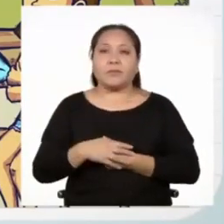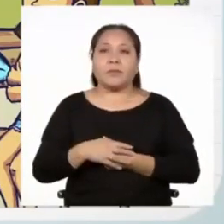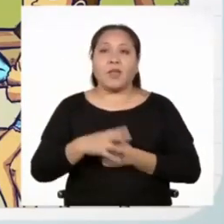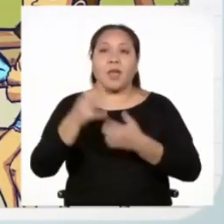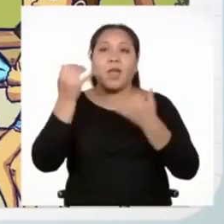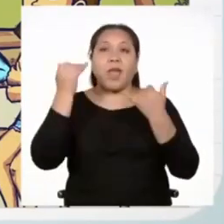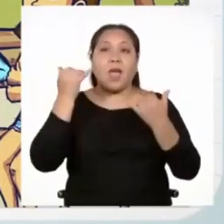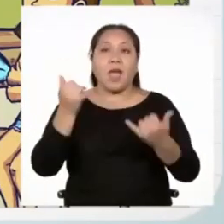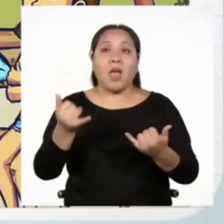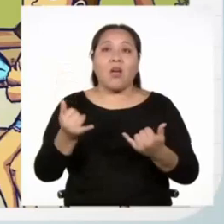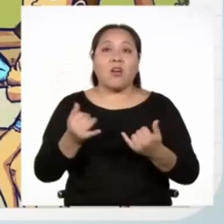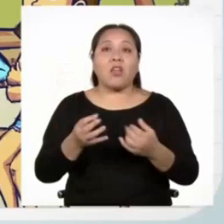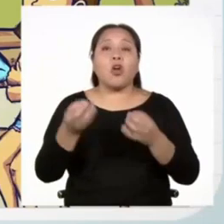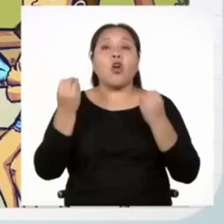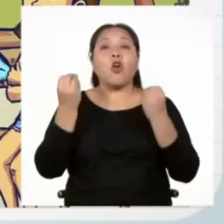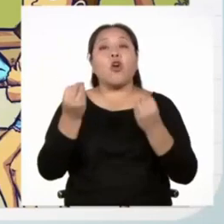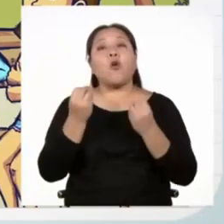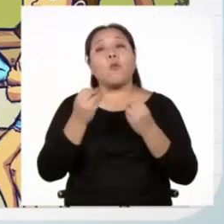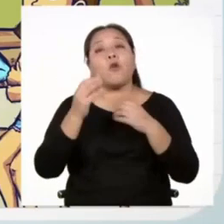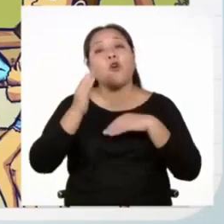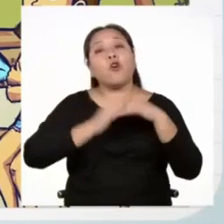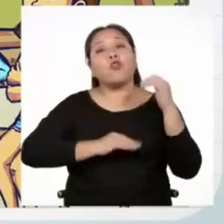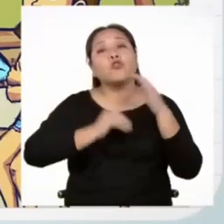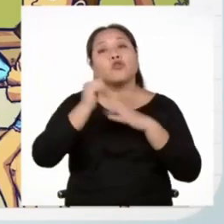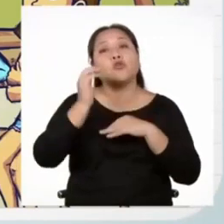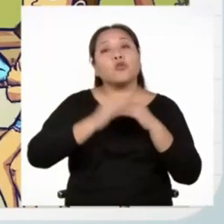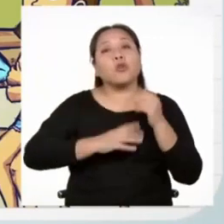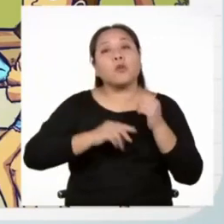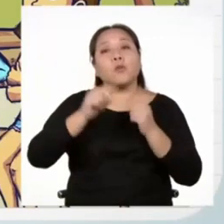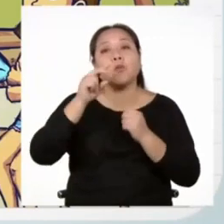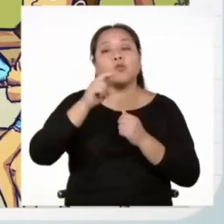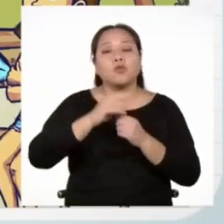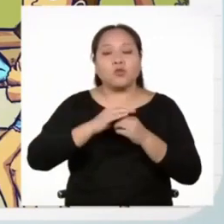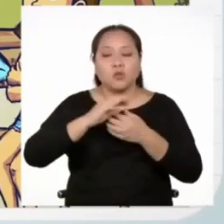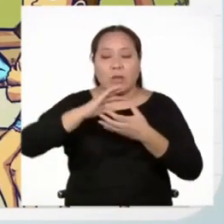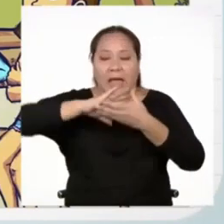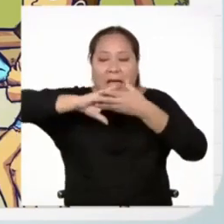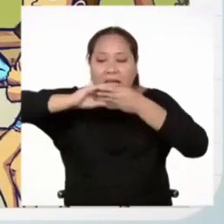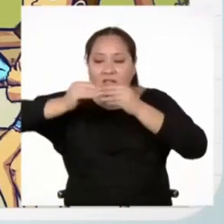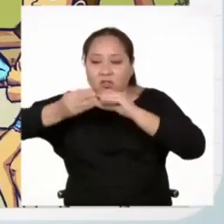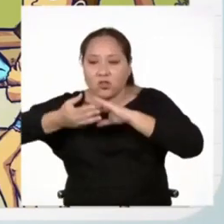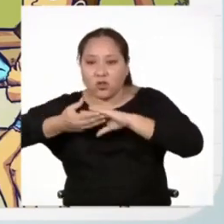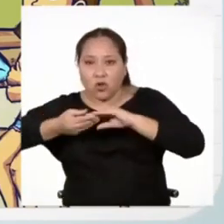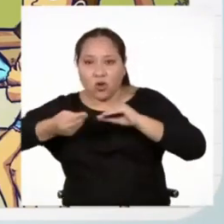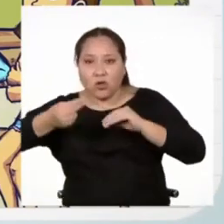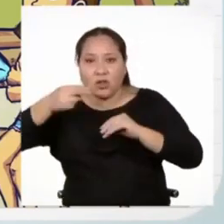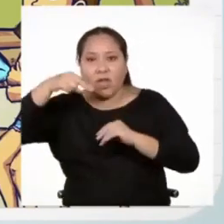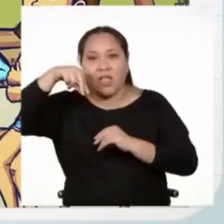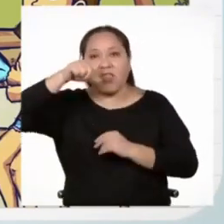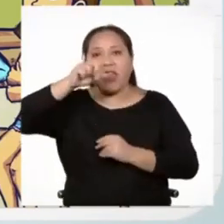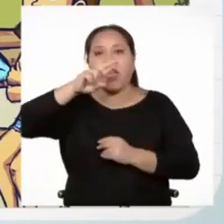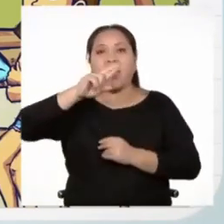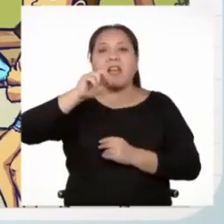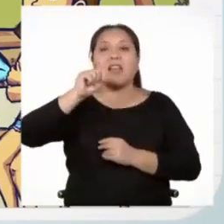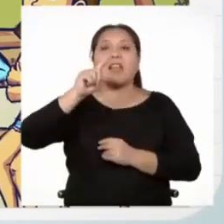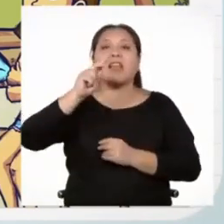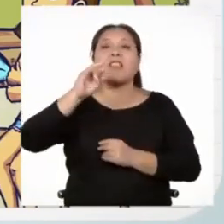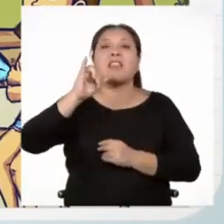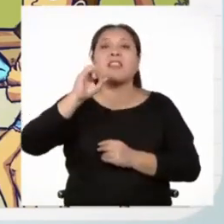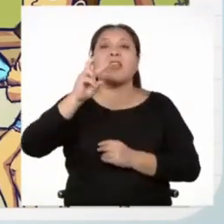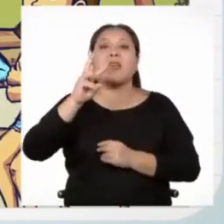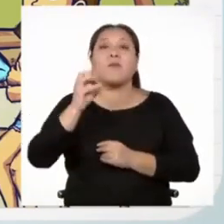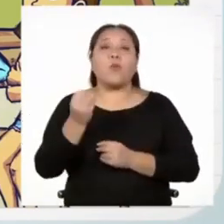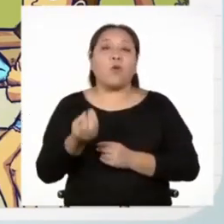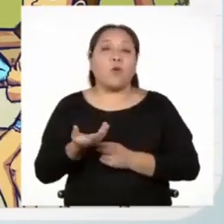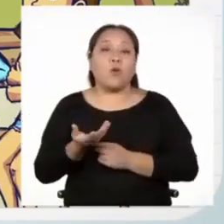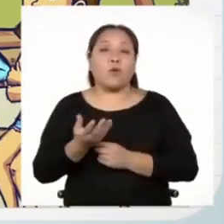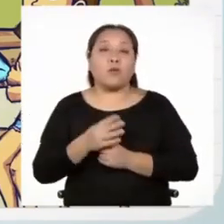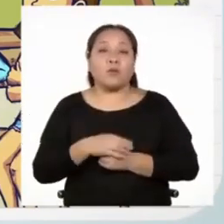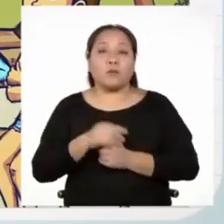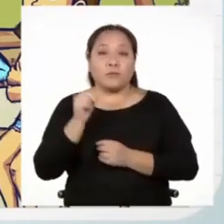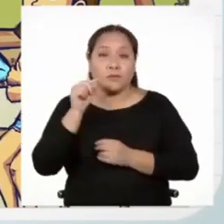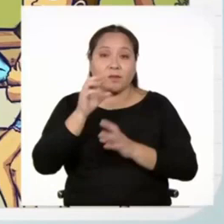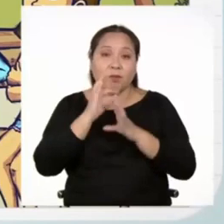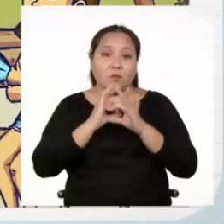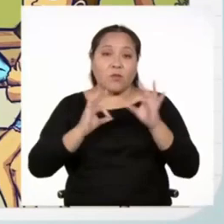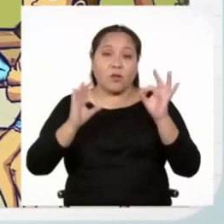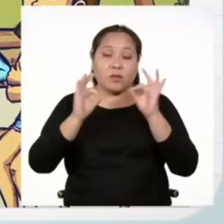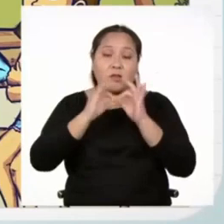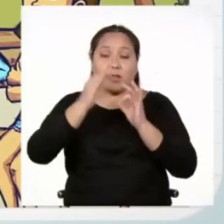Ahora, ¿cómo construimos un párrafo narrativo de la viñeta? Es importante tener en cuenta lo